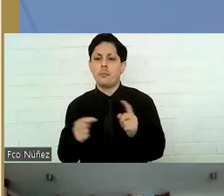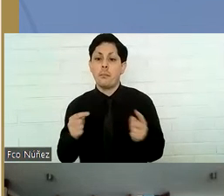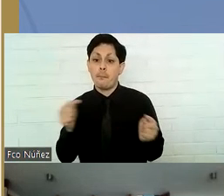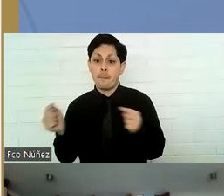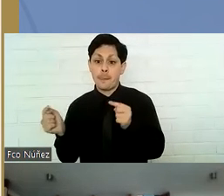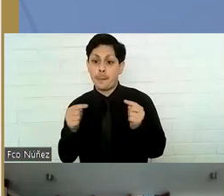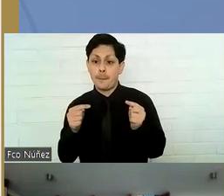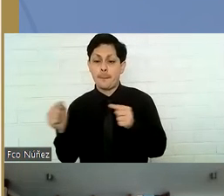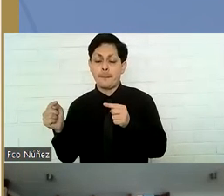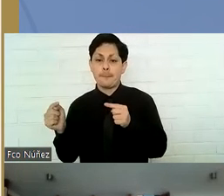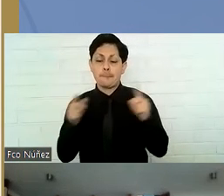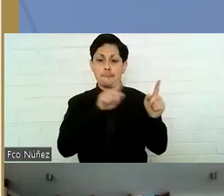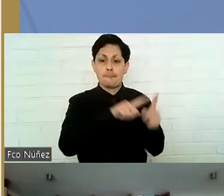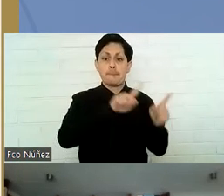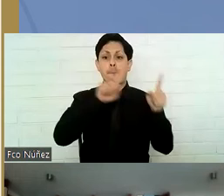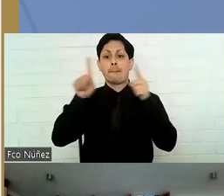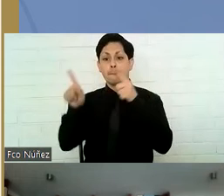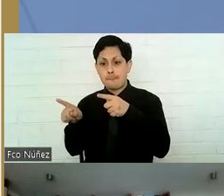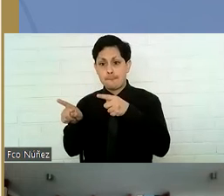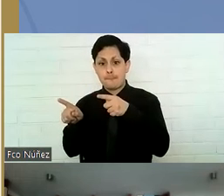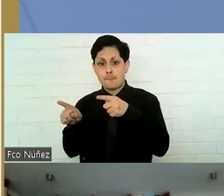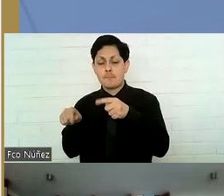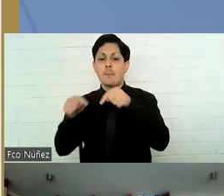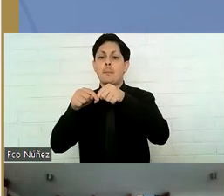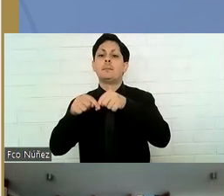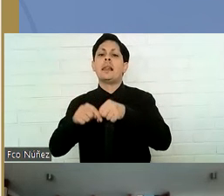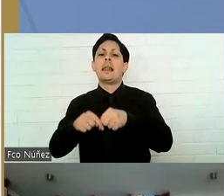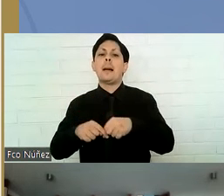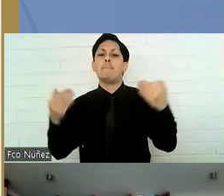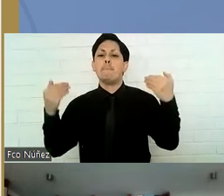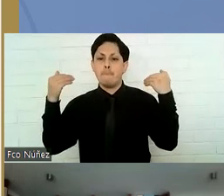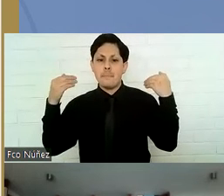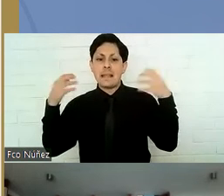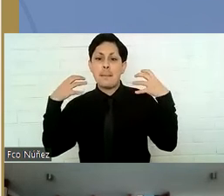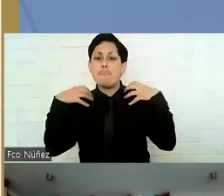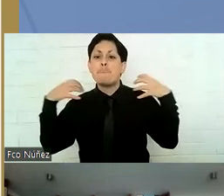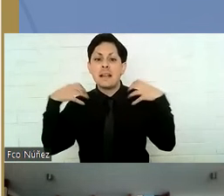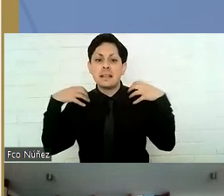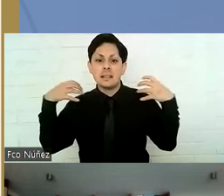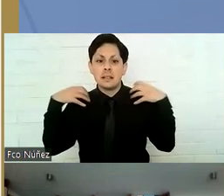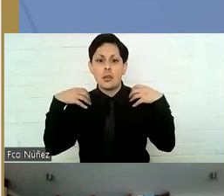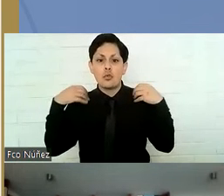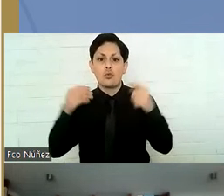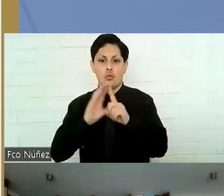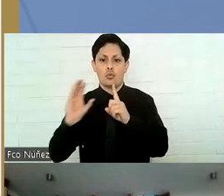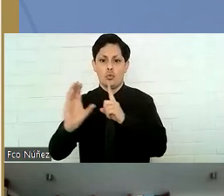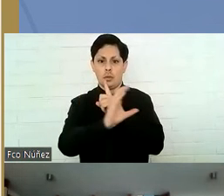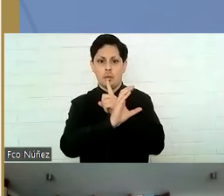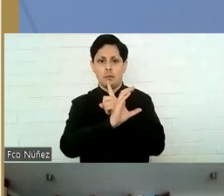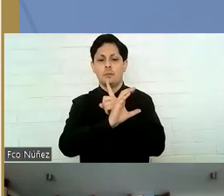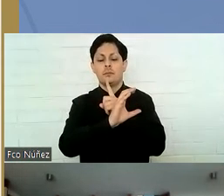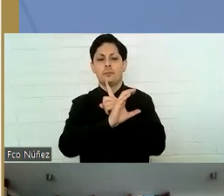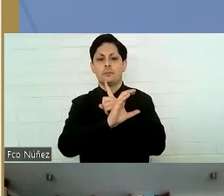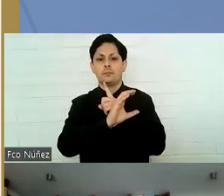voy justamente a trabajar las prácticas culturales. Desde el ámbito de las